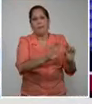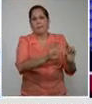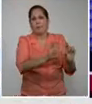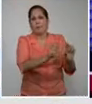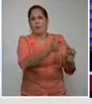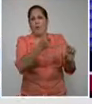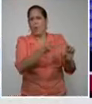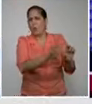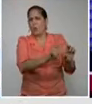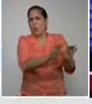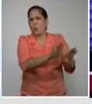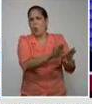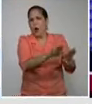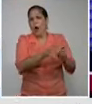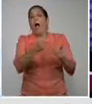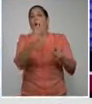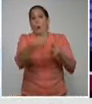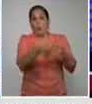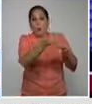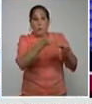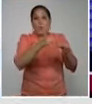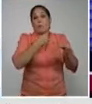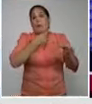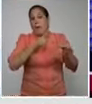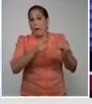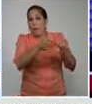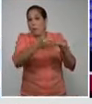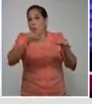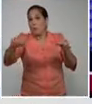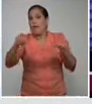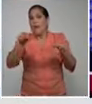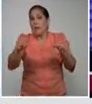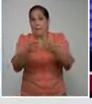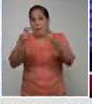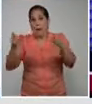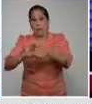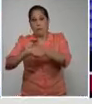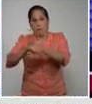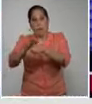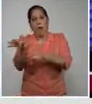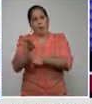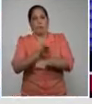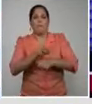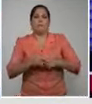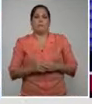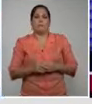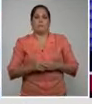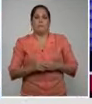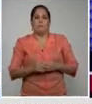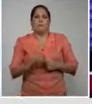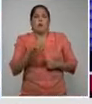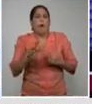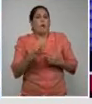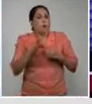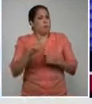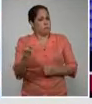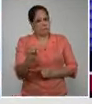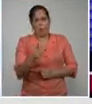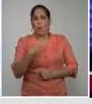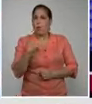población. Estas enfermedades virales se relacionan con la densidad de población y también con la movilidad de esa población. Entonces no es una casualidad que estos